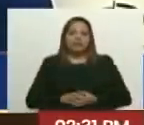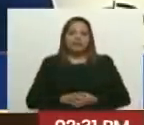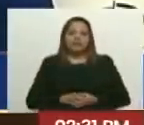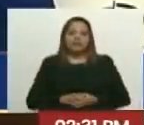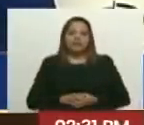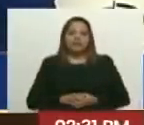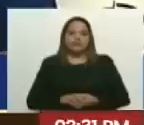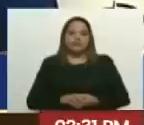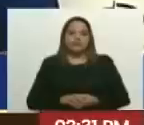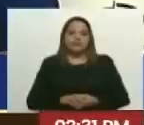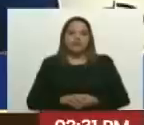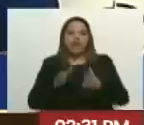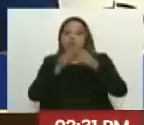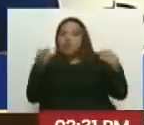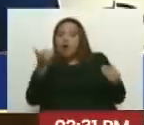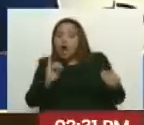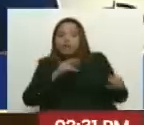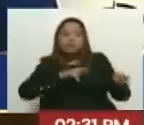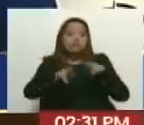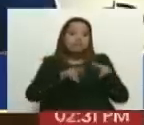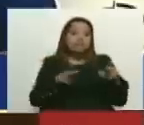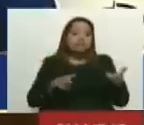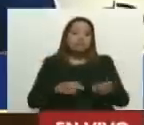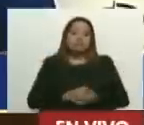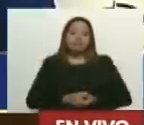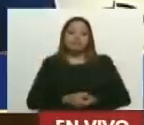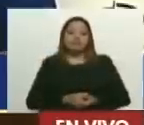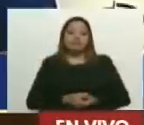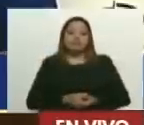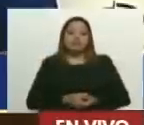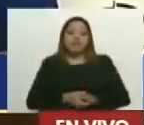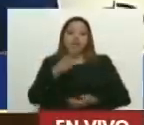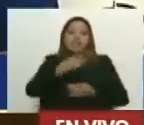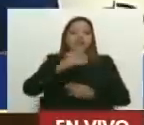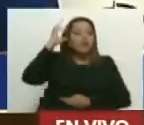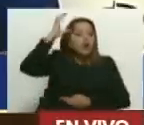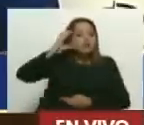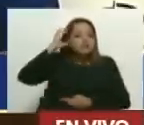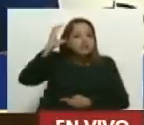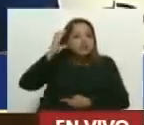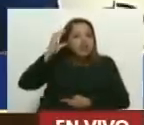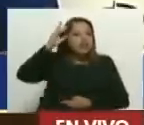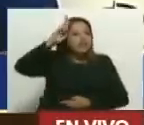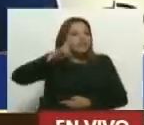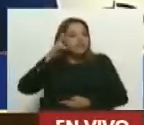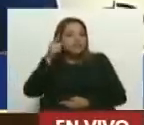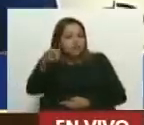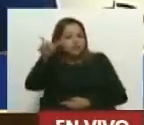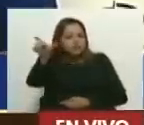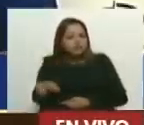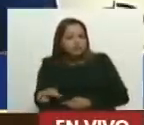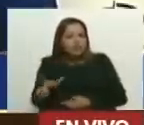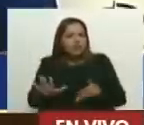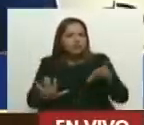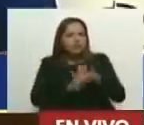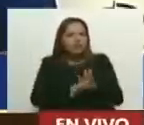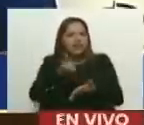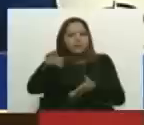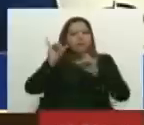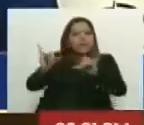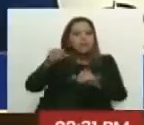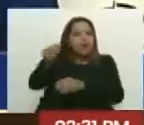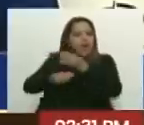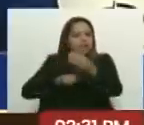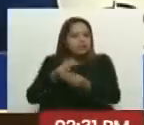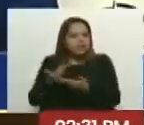que todo iba en ascenso, en vez de tomar conciencia y reflexión sobre lo que él mismo